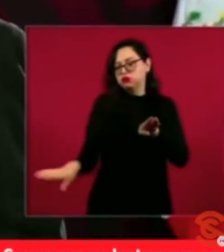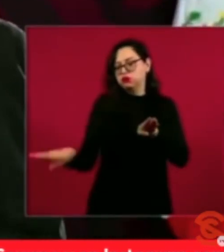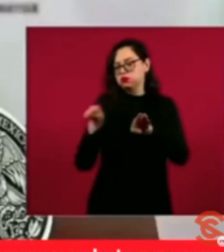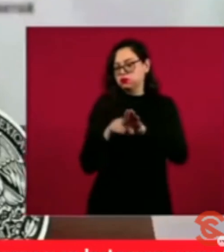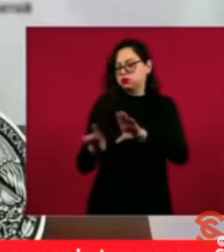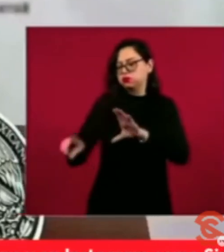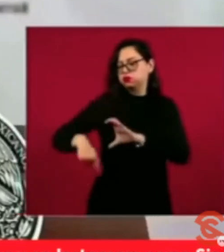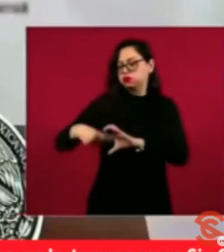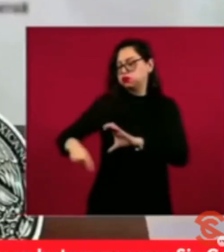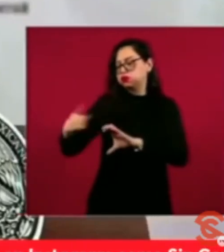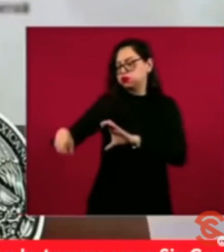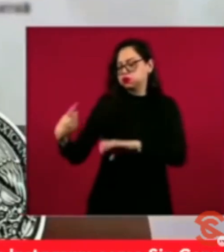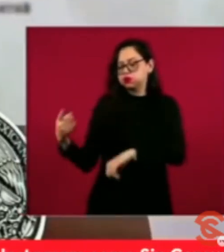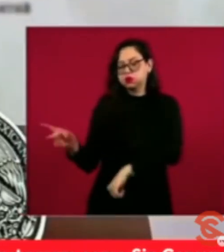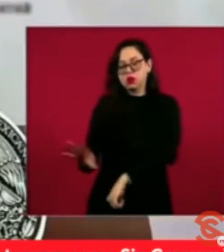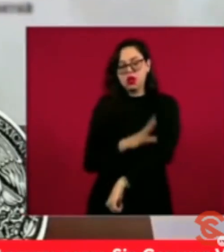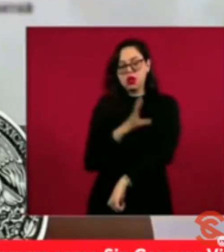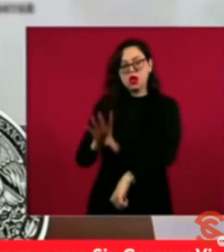turbinar